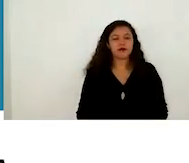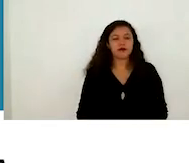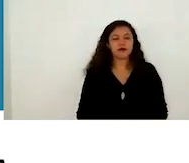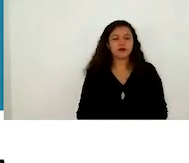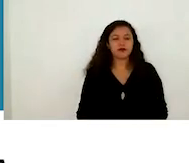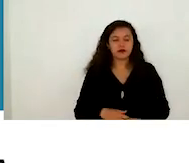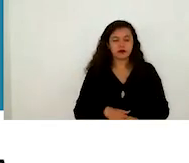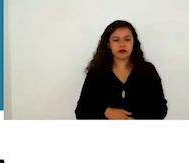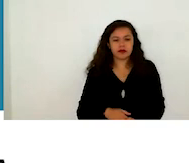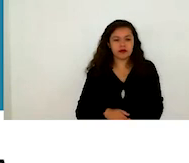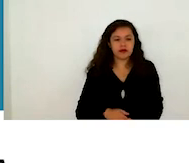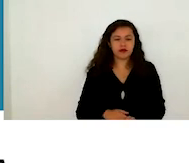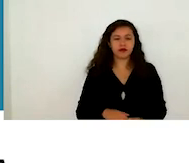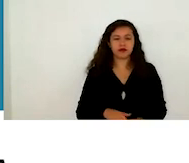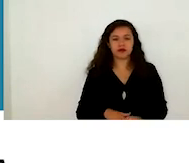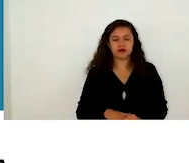ok